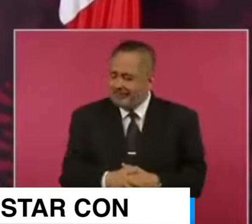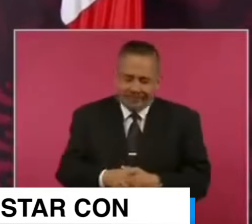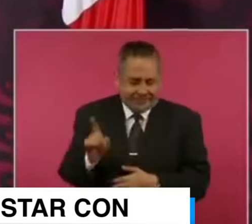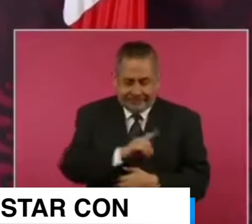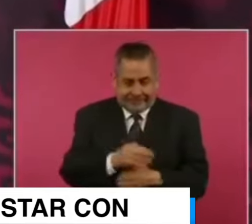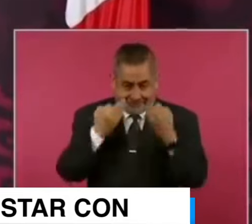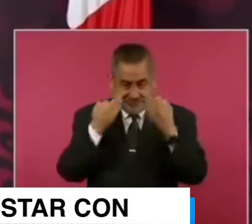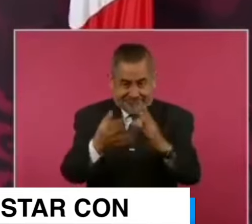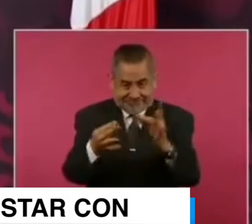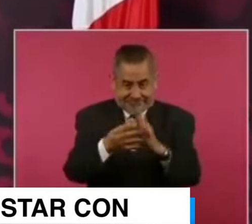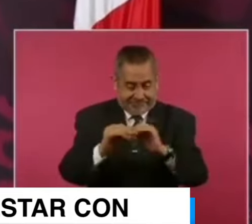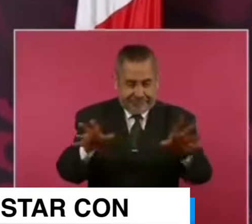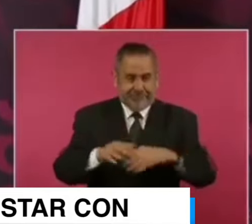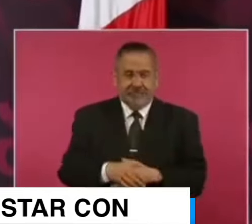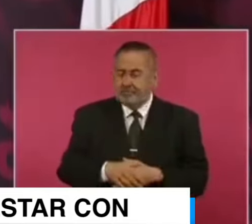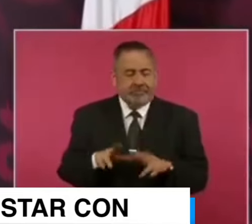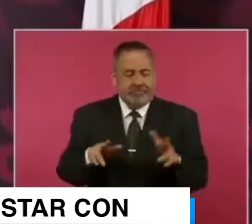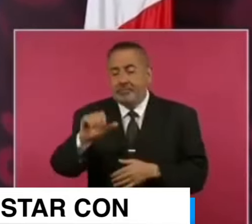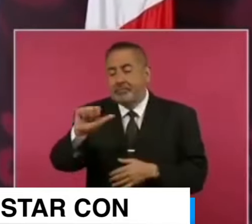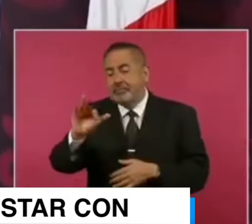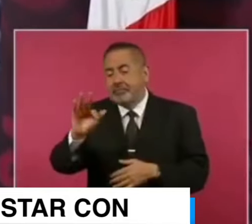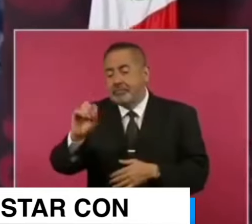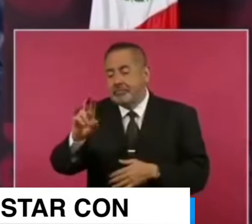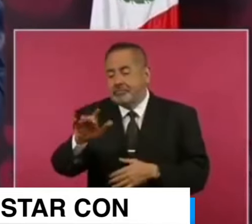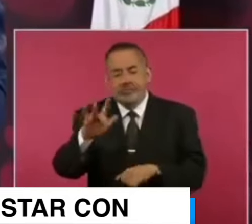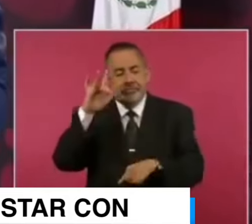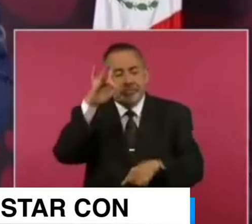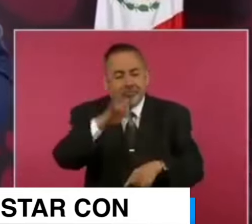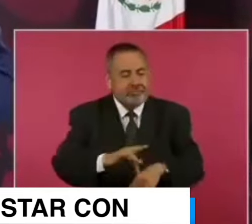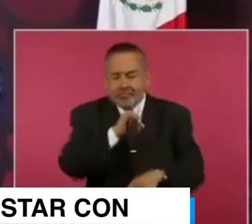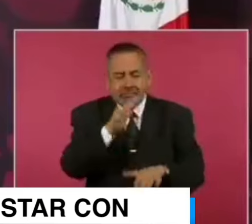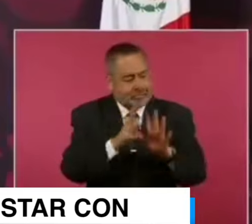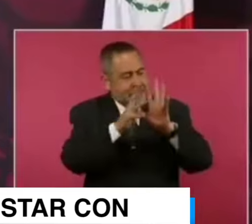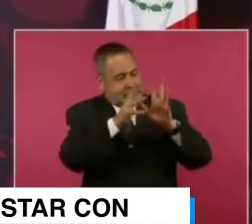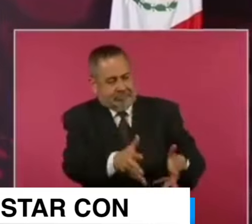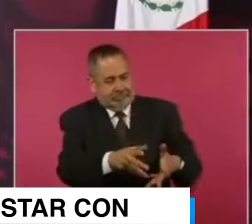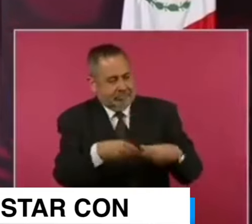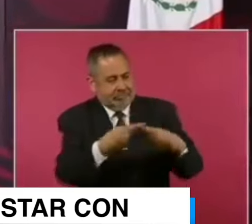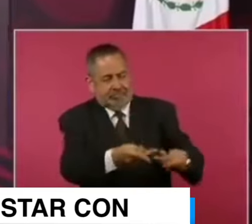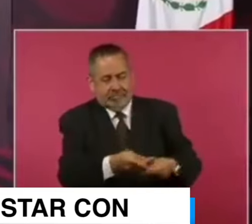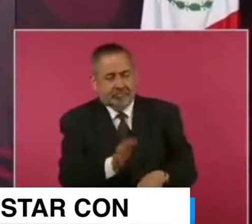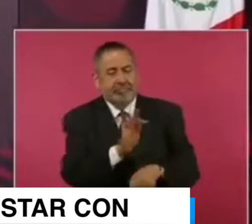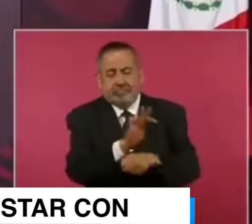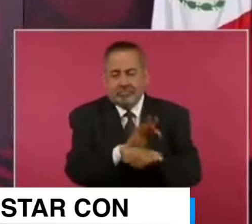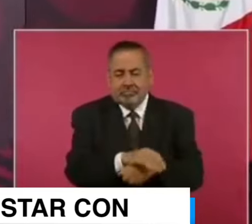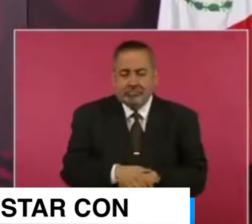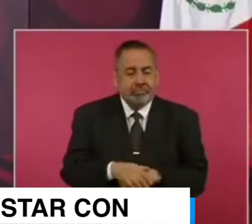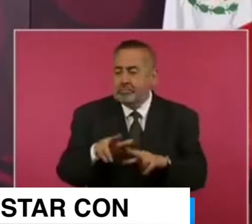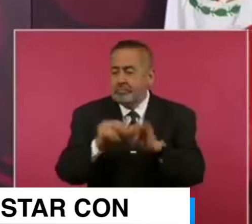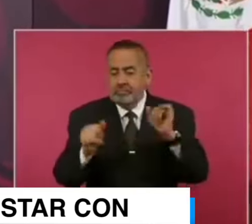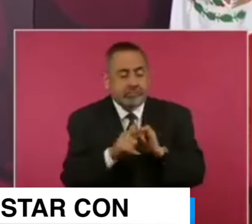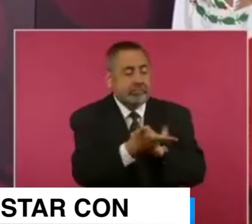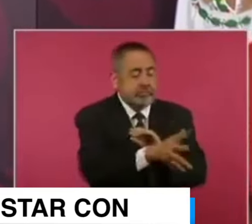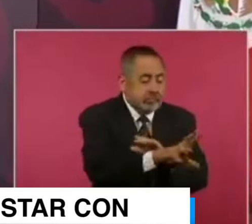en cosas rentables, productivas, para mantener la posibilidad o para mantener el dinero, y no quiero pensar que este